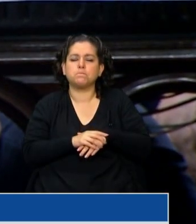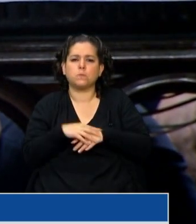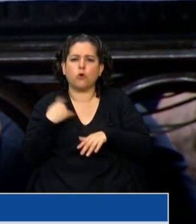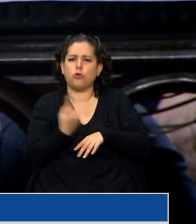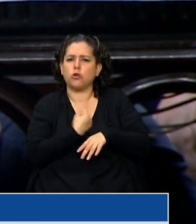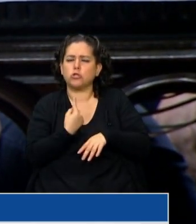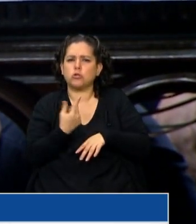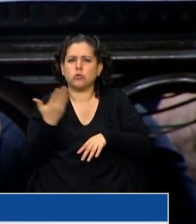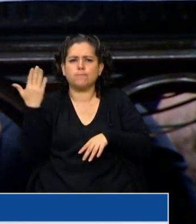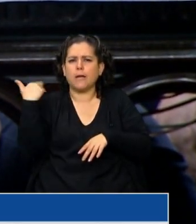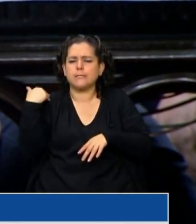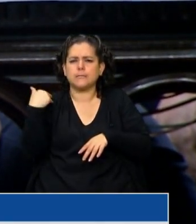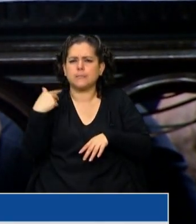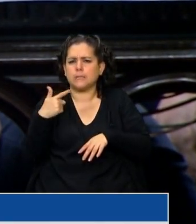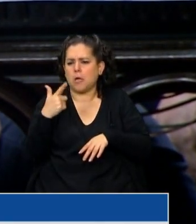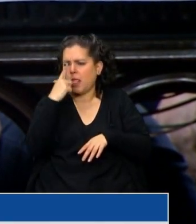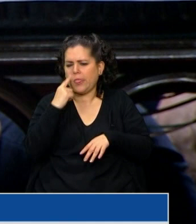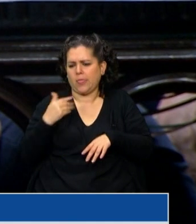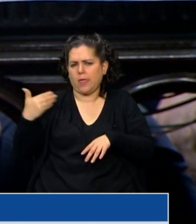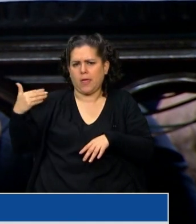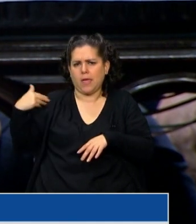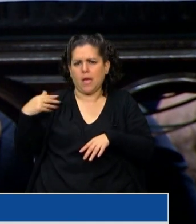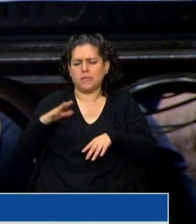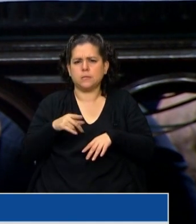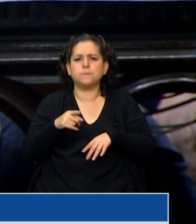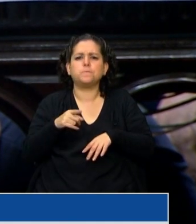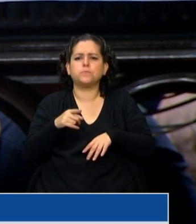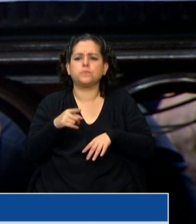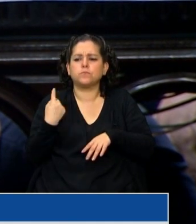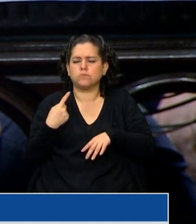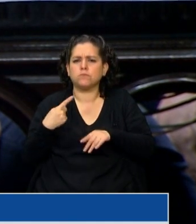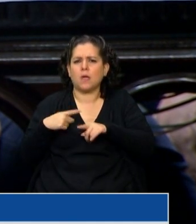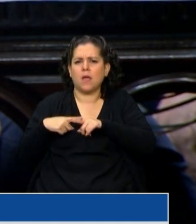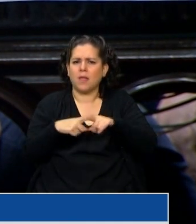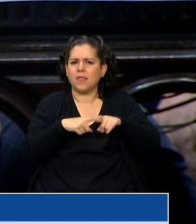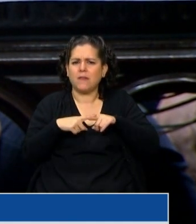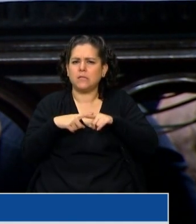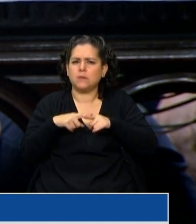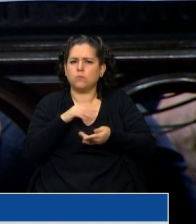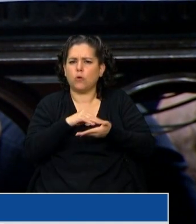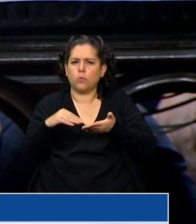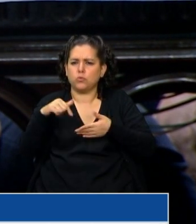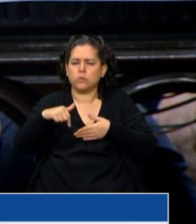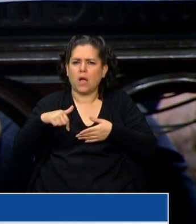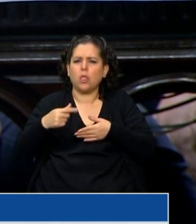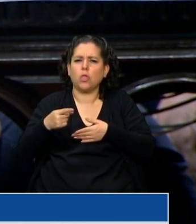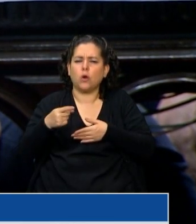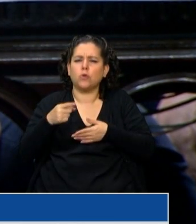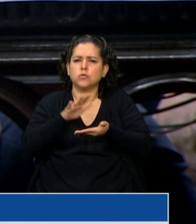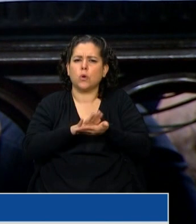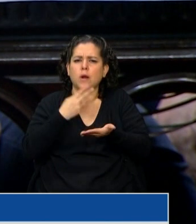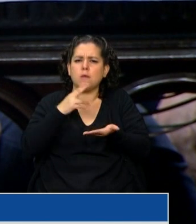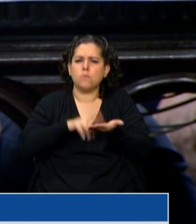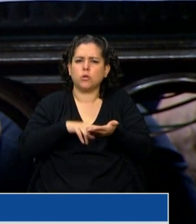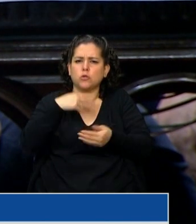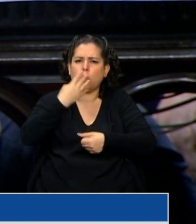Nosotros hace poquitos días, cuando tratamos aquí el impuesto a la